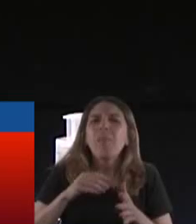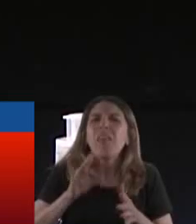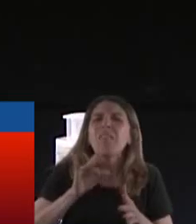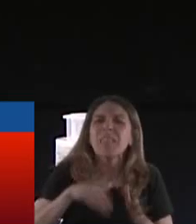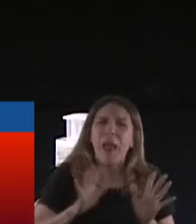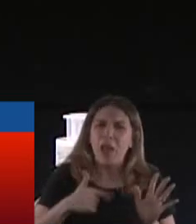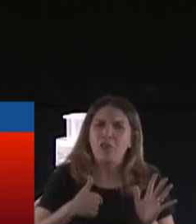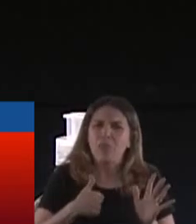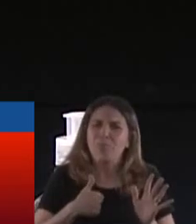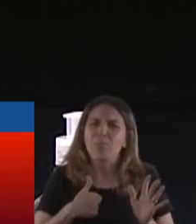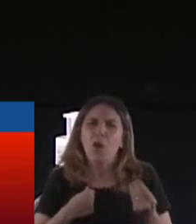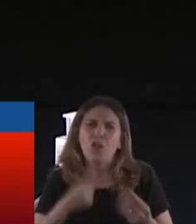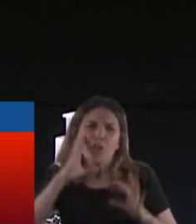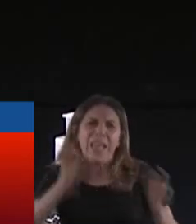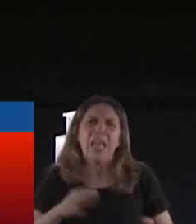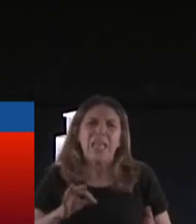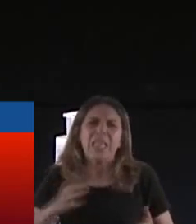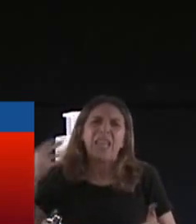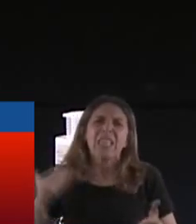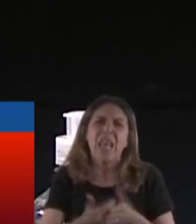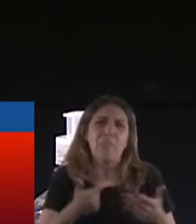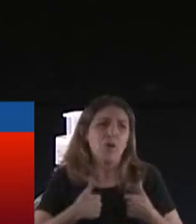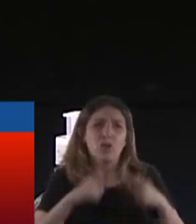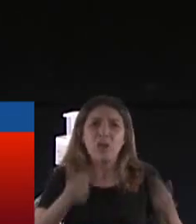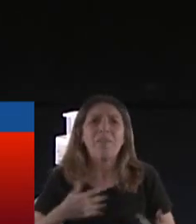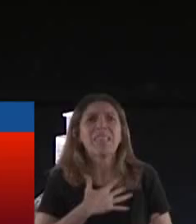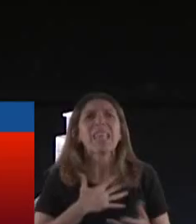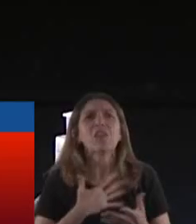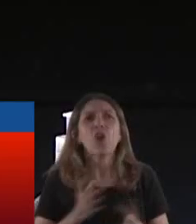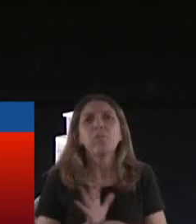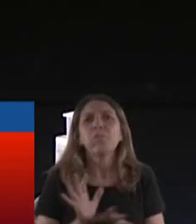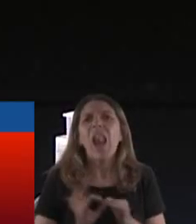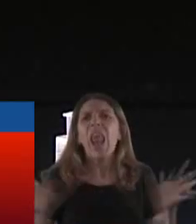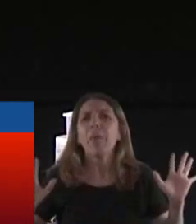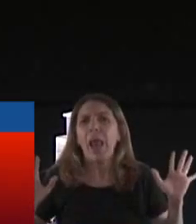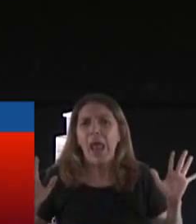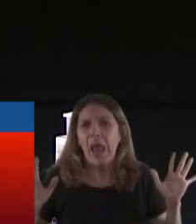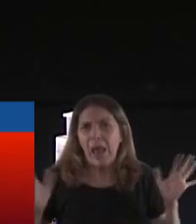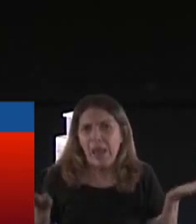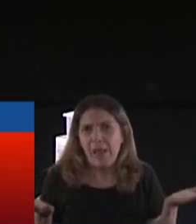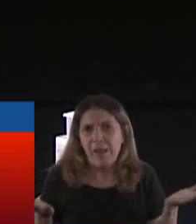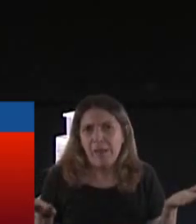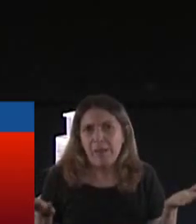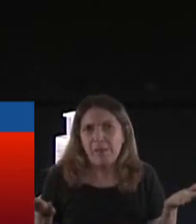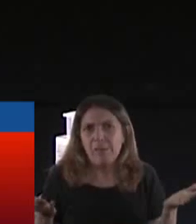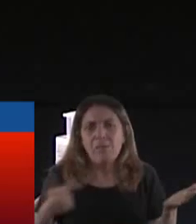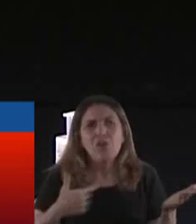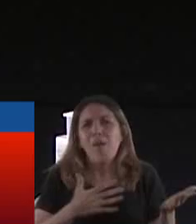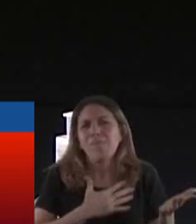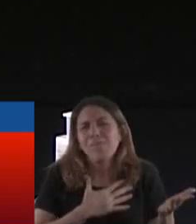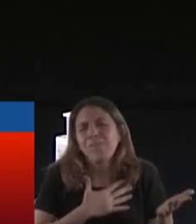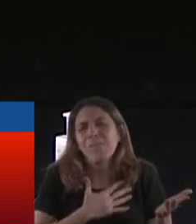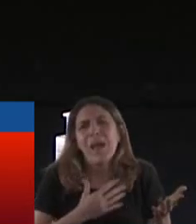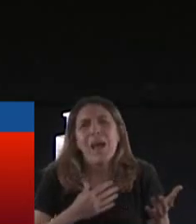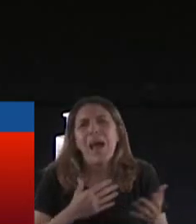tiempo que estoy convencido de esto y porque además, en esencia, soy alguien que me siento muy libre y amo la